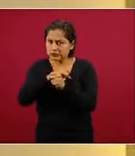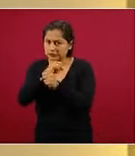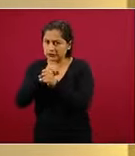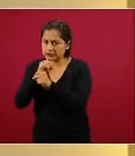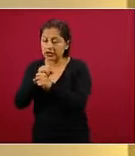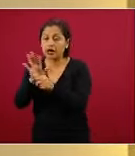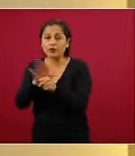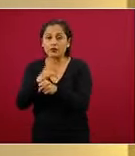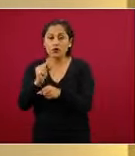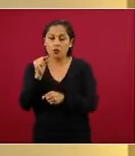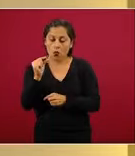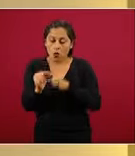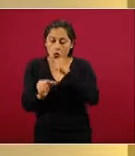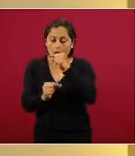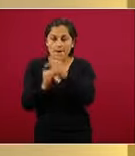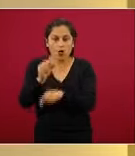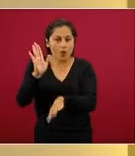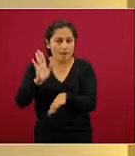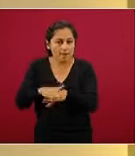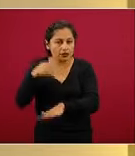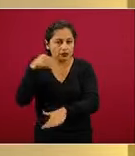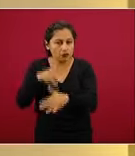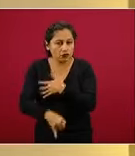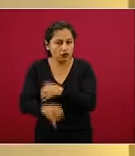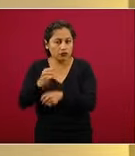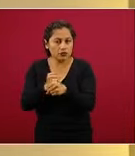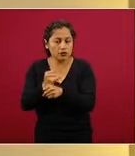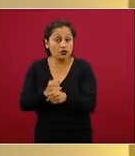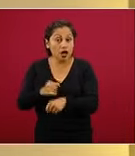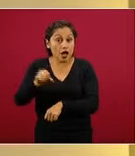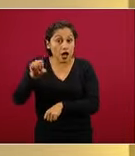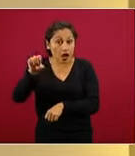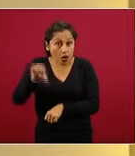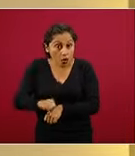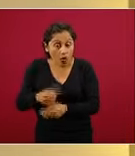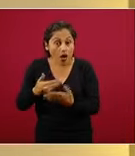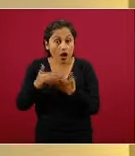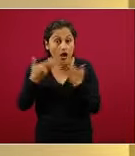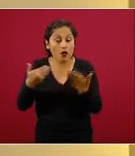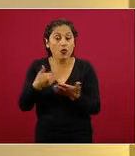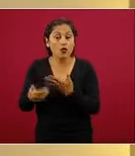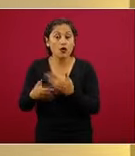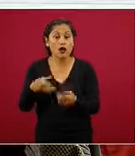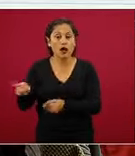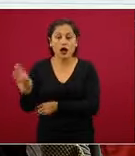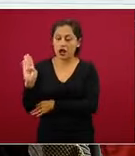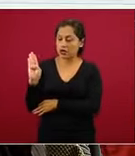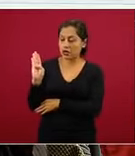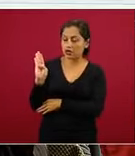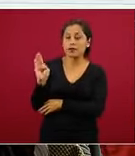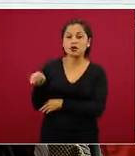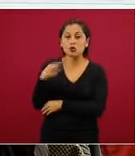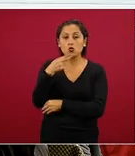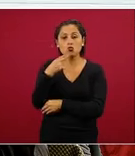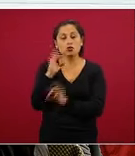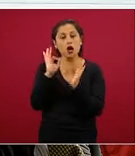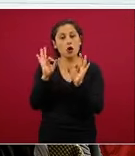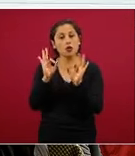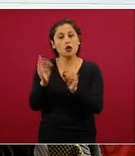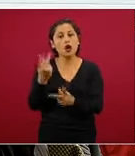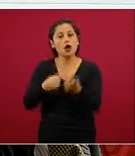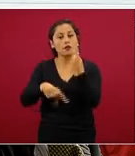más evidencia. El día de hoy es francamente abrumadora en cuanto a que la cannabis bien utilizada tiene algunas ventajas